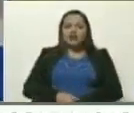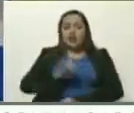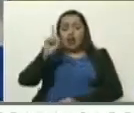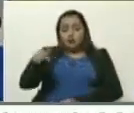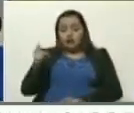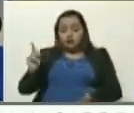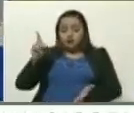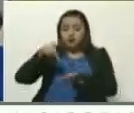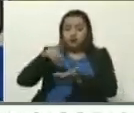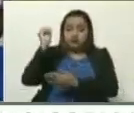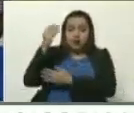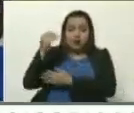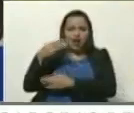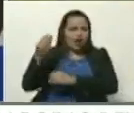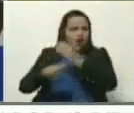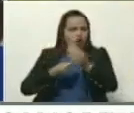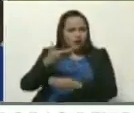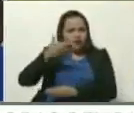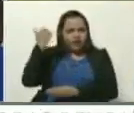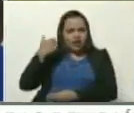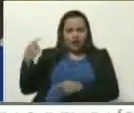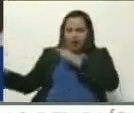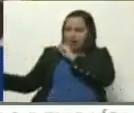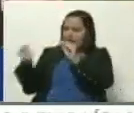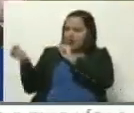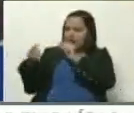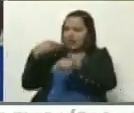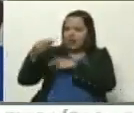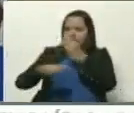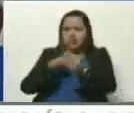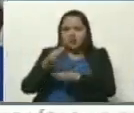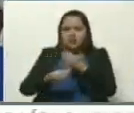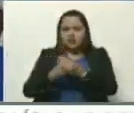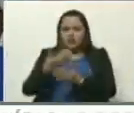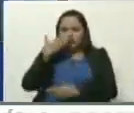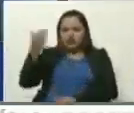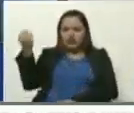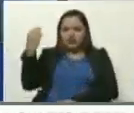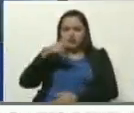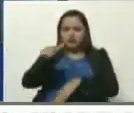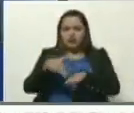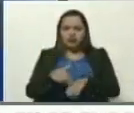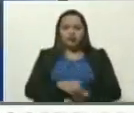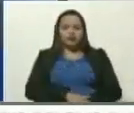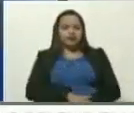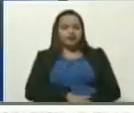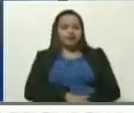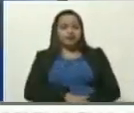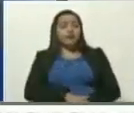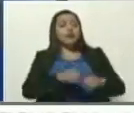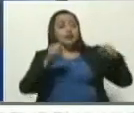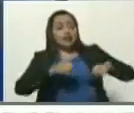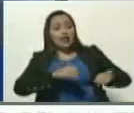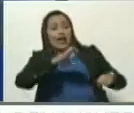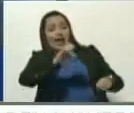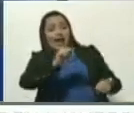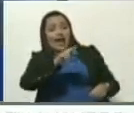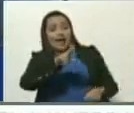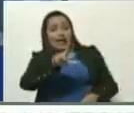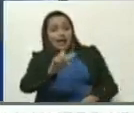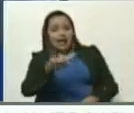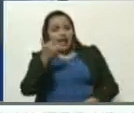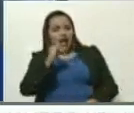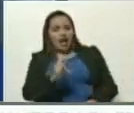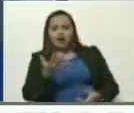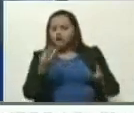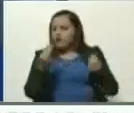cómo olvidar aquellas disertaciones tan interesantes que hizo en la plenaria de la Asamblea Nacional. Sí, Earle tiene como 8000 facetas.